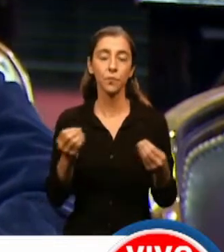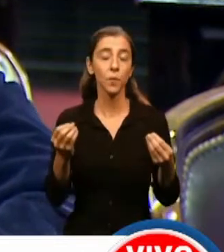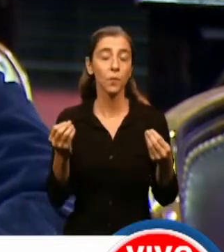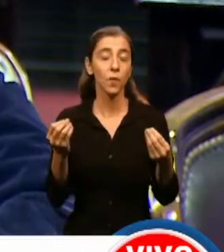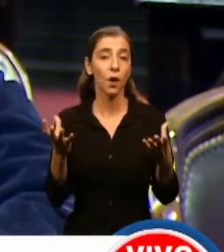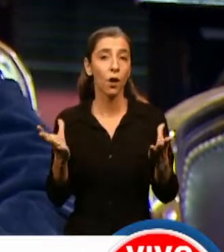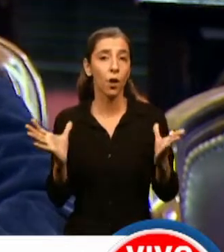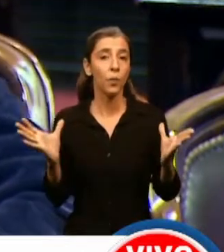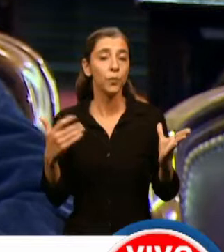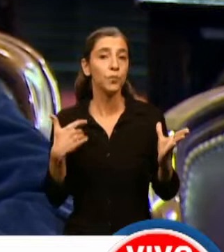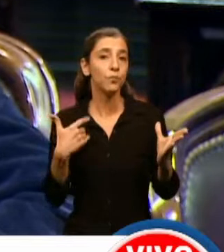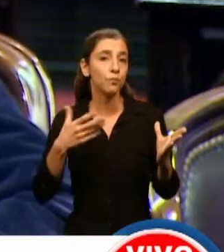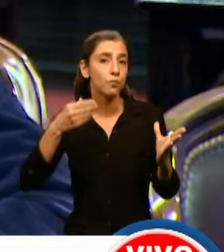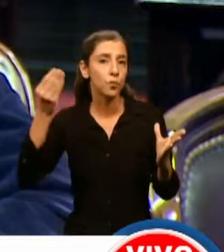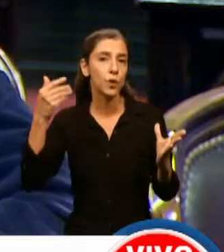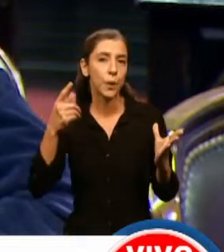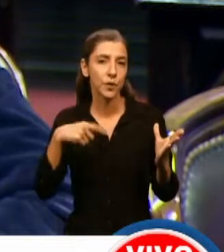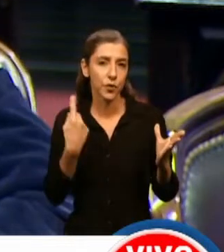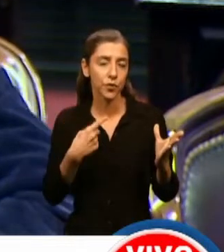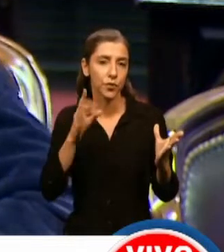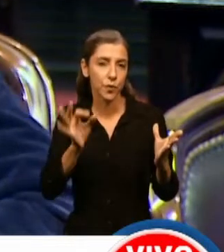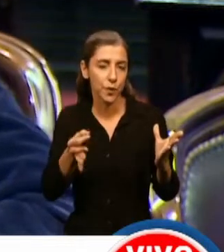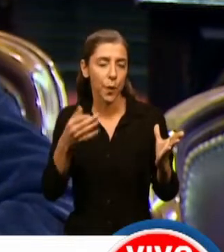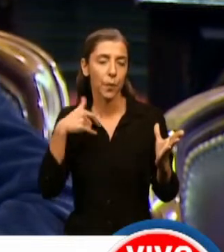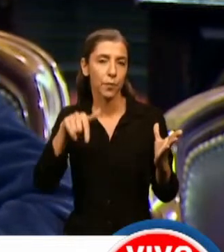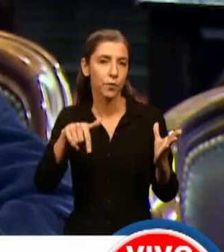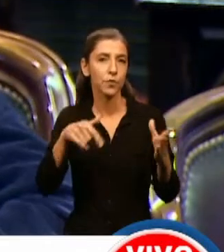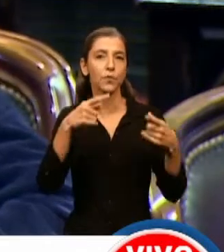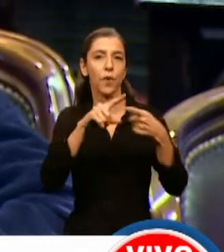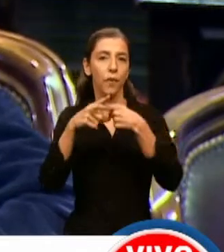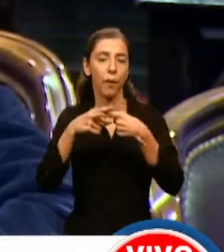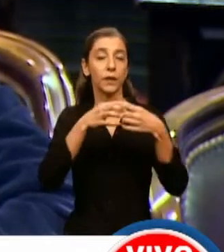porque, como muchas veces sabemos cuando se dan este tipo de debates,